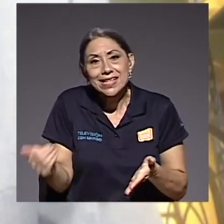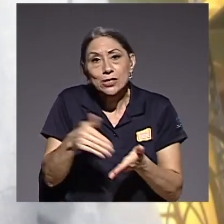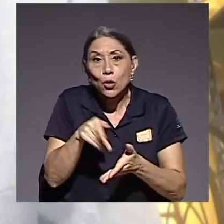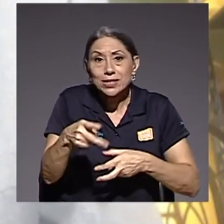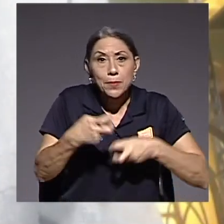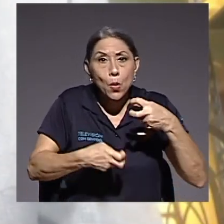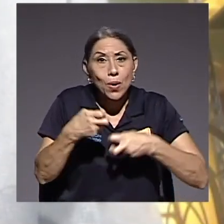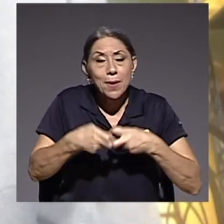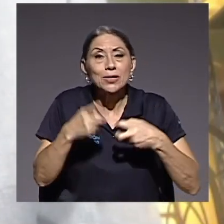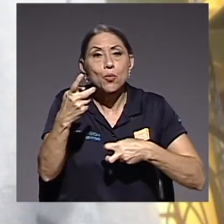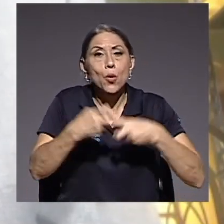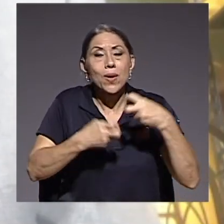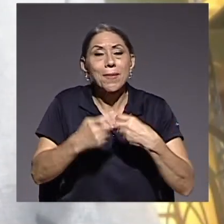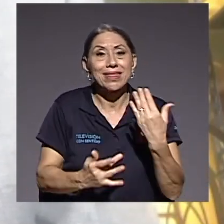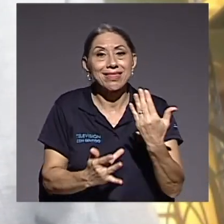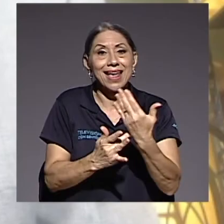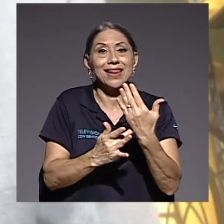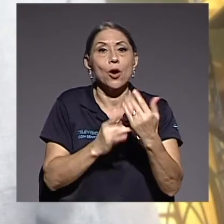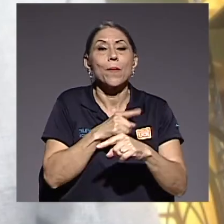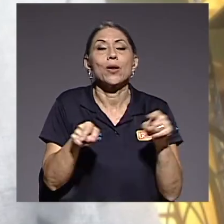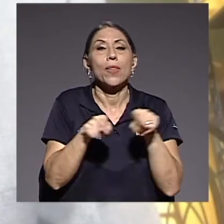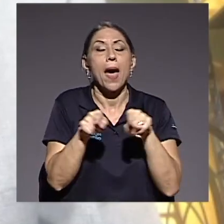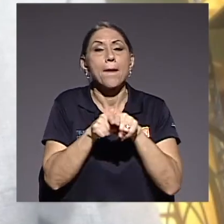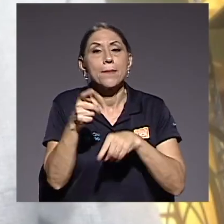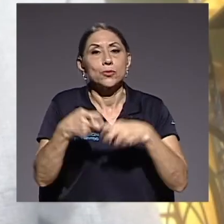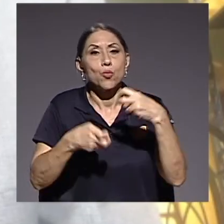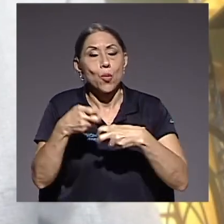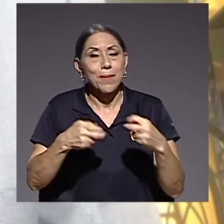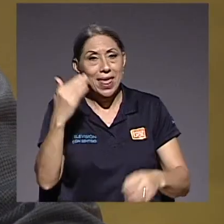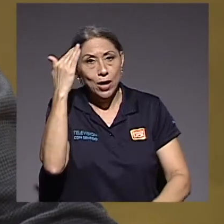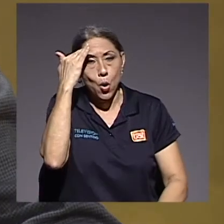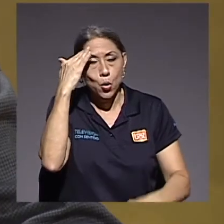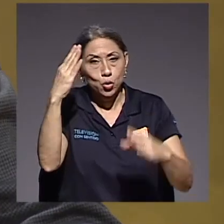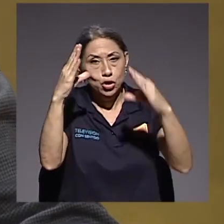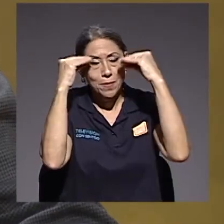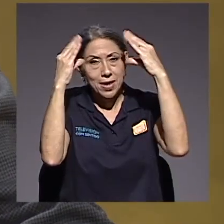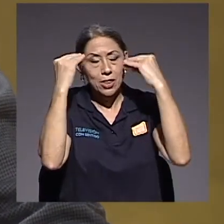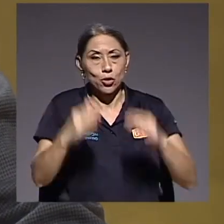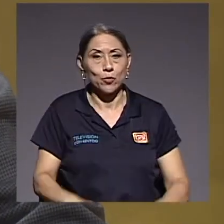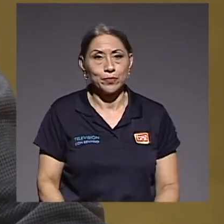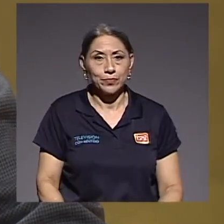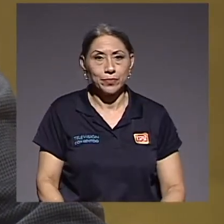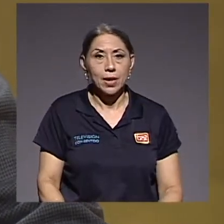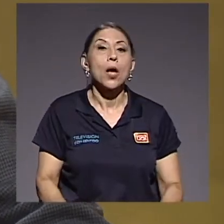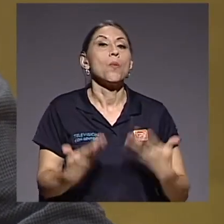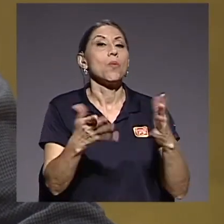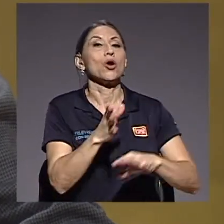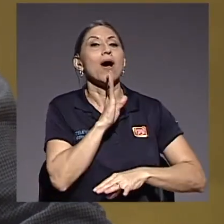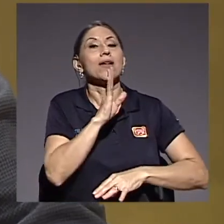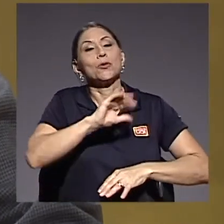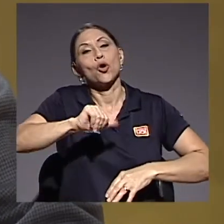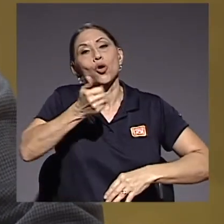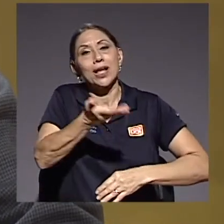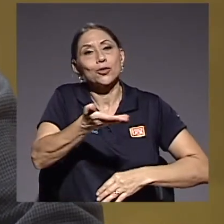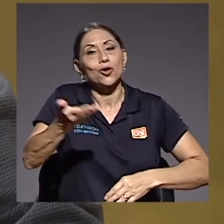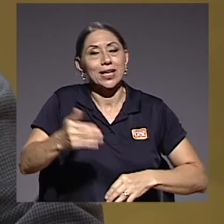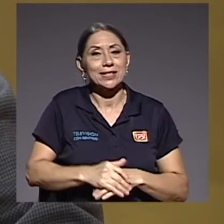problema técnico, pero es un problema de conocimiento. Bueno, hablemos también de otras cosas, hablemos de la capacidad de